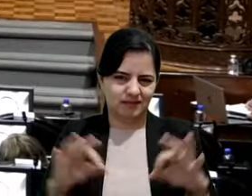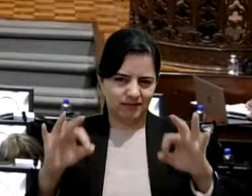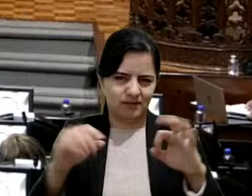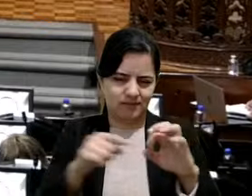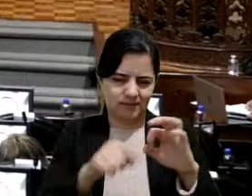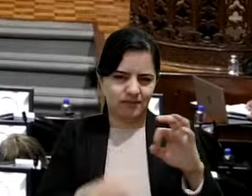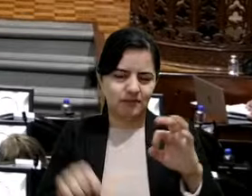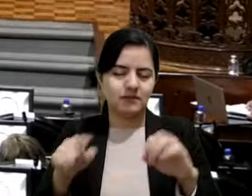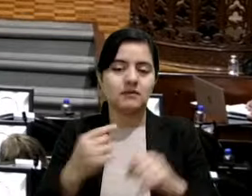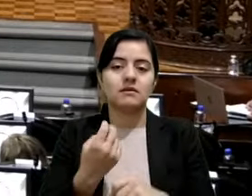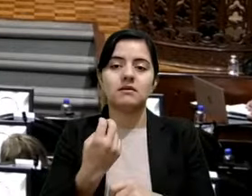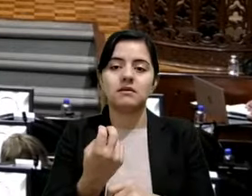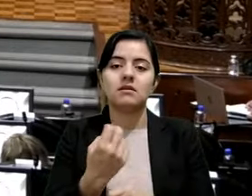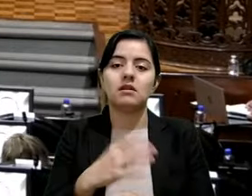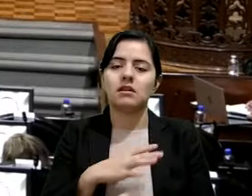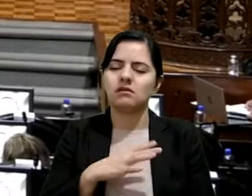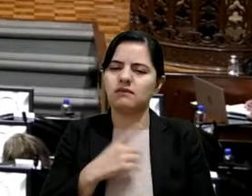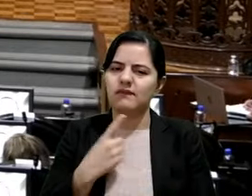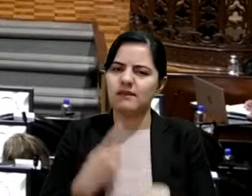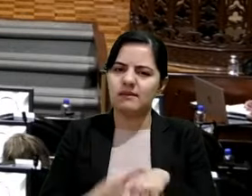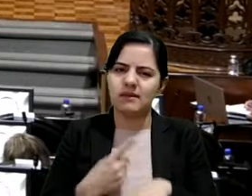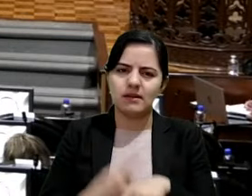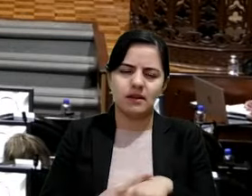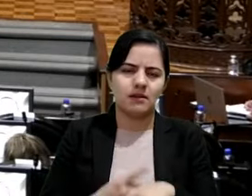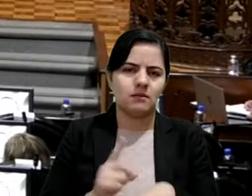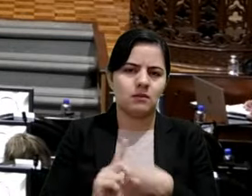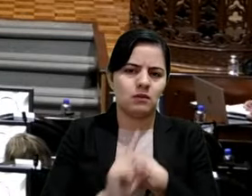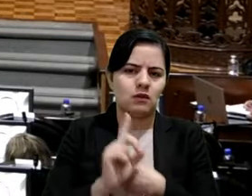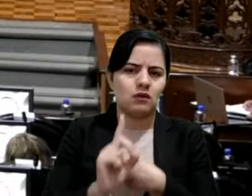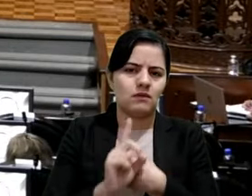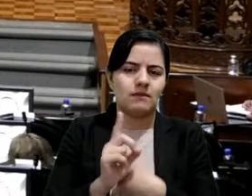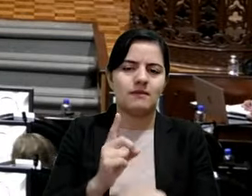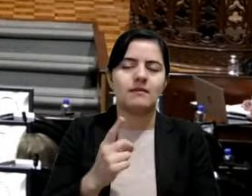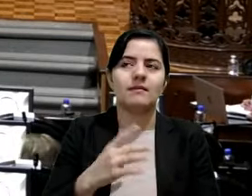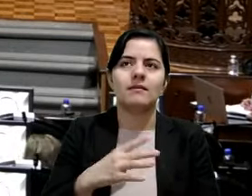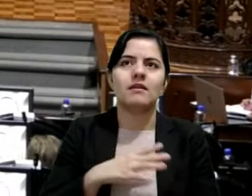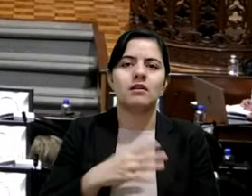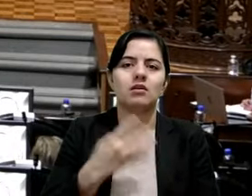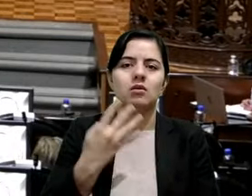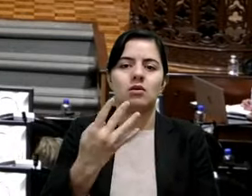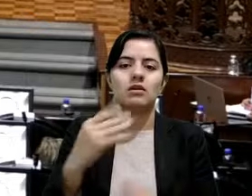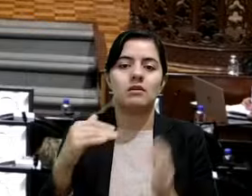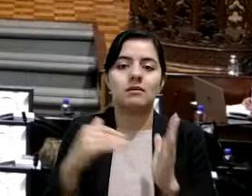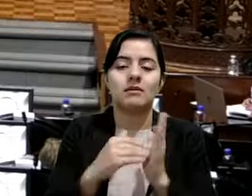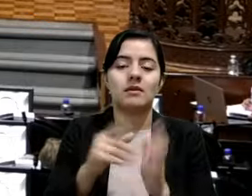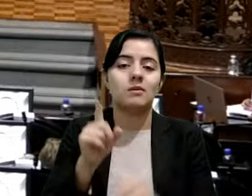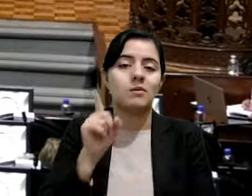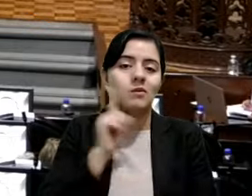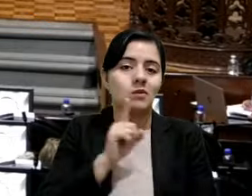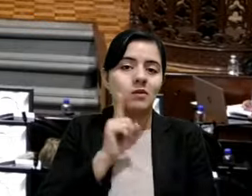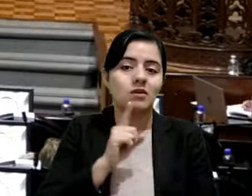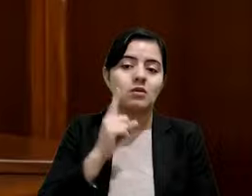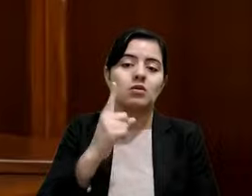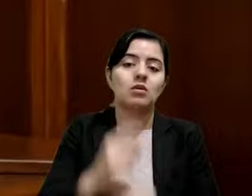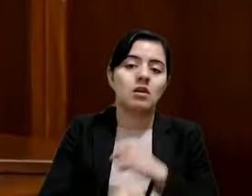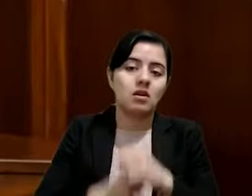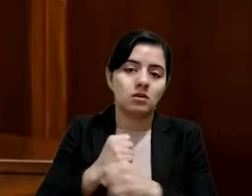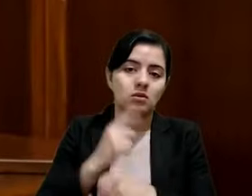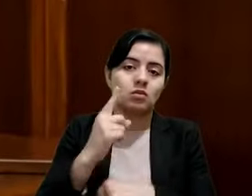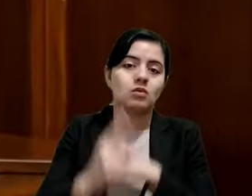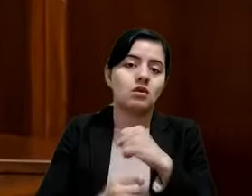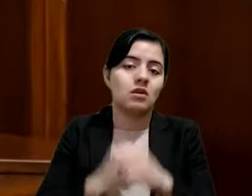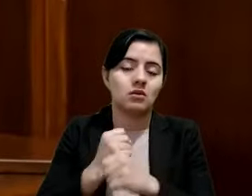México en la entidad los registros arrojan acerca de más de 4,000 mujeres al año que fallecen por esta